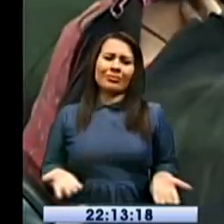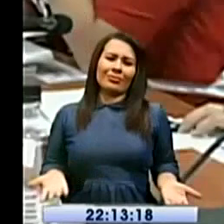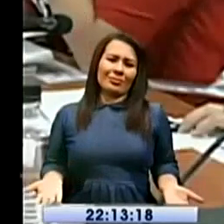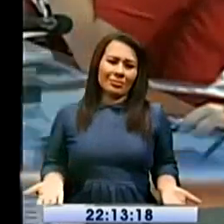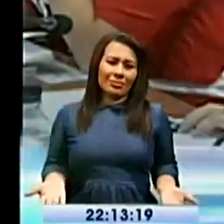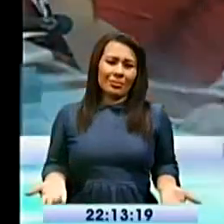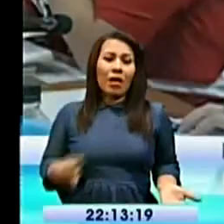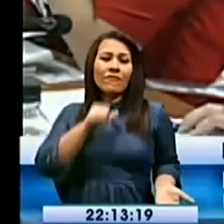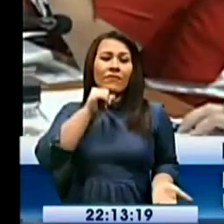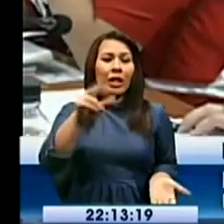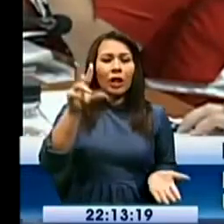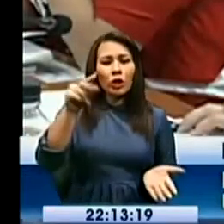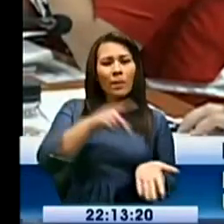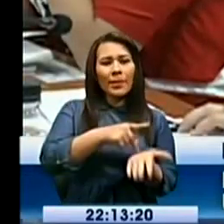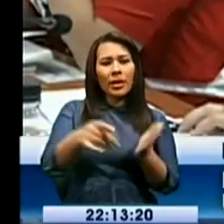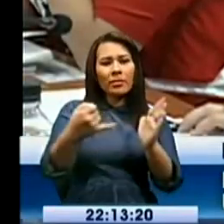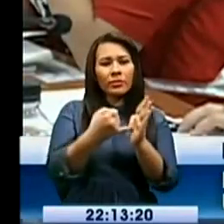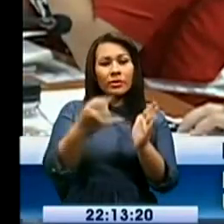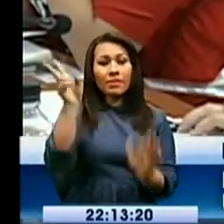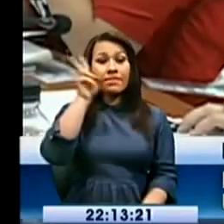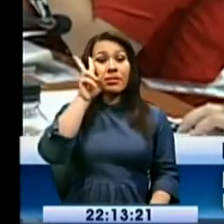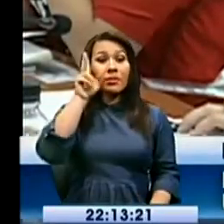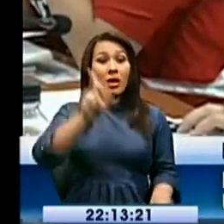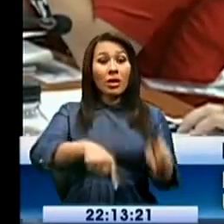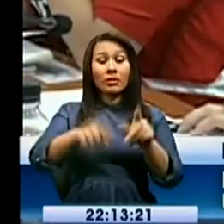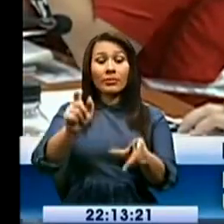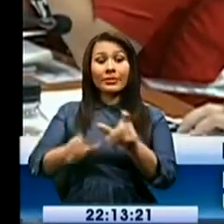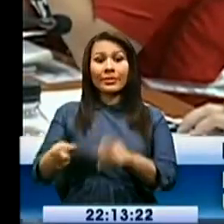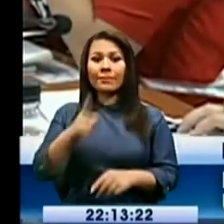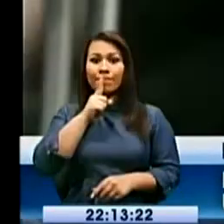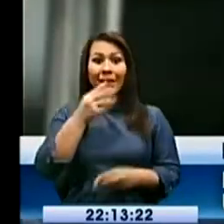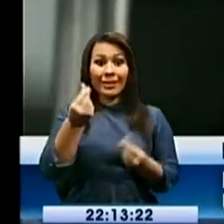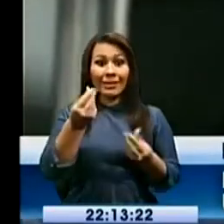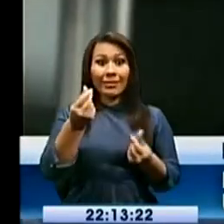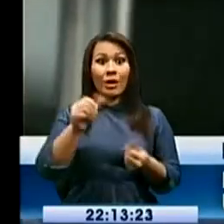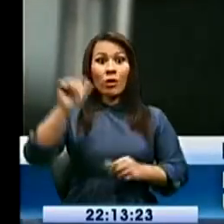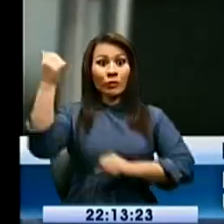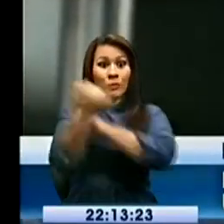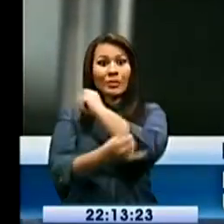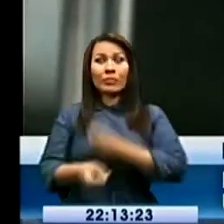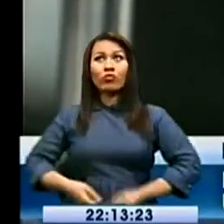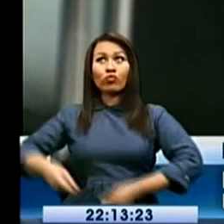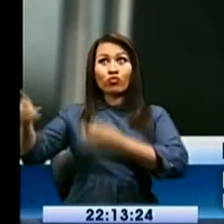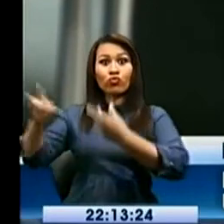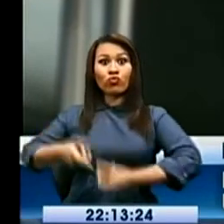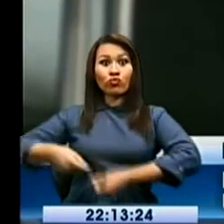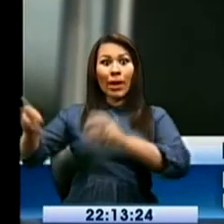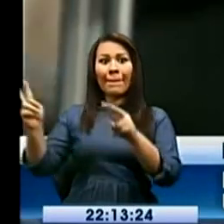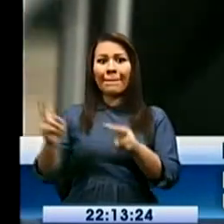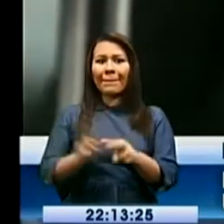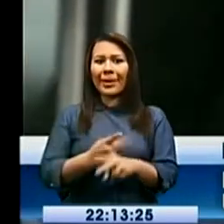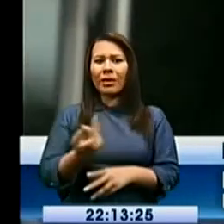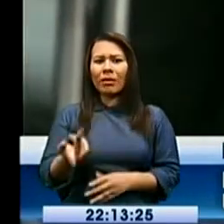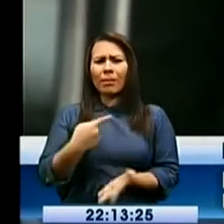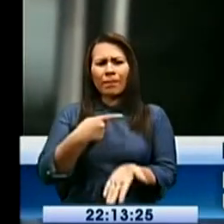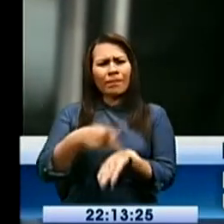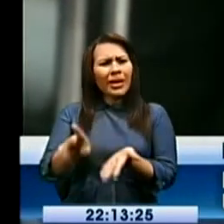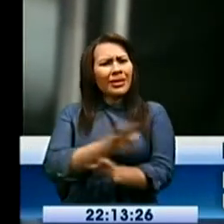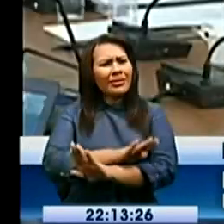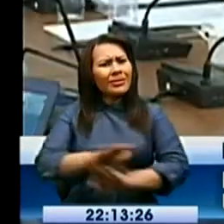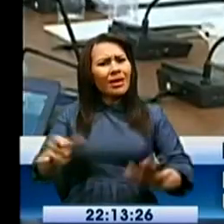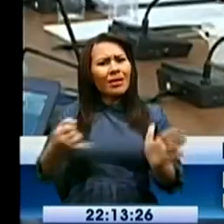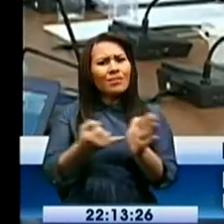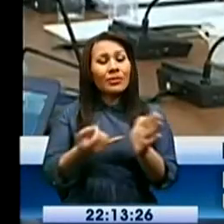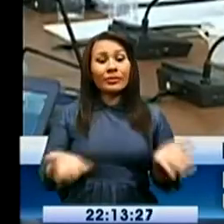impuestos. Aunque la oposición recalca que no es delito enviar dinero fuera del país, peor aún si se pagaron los impuestos